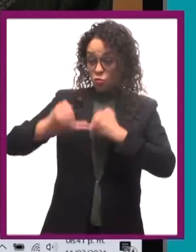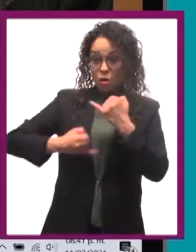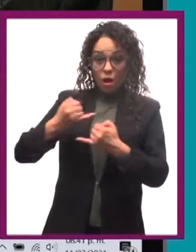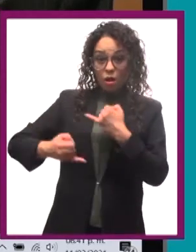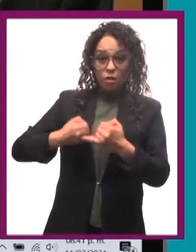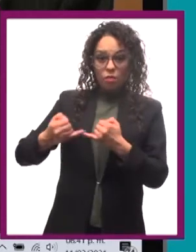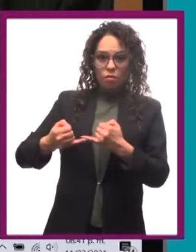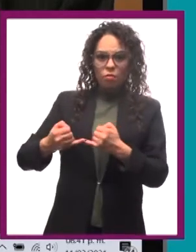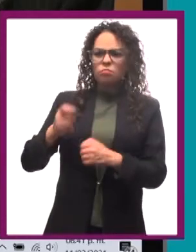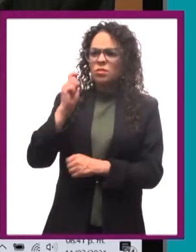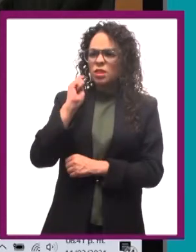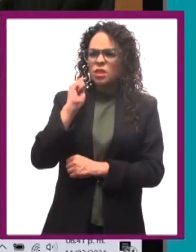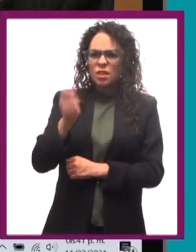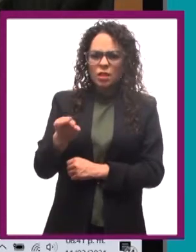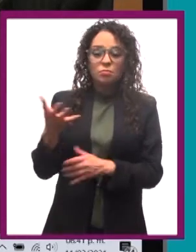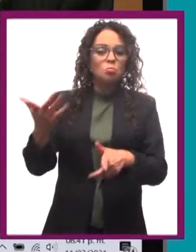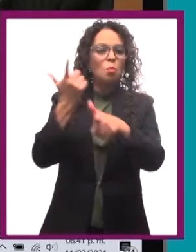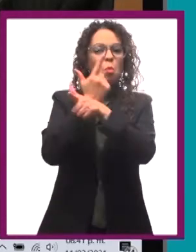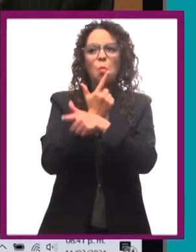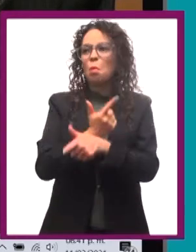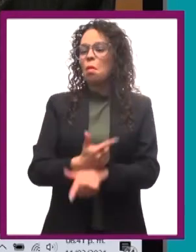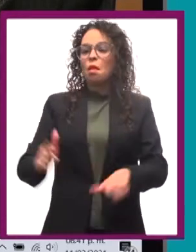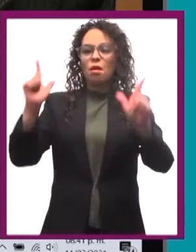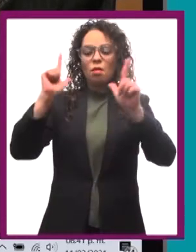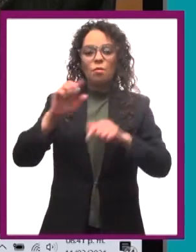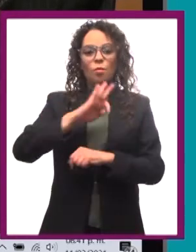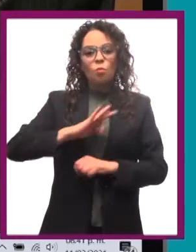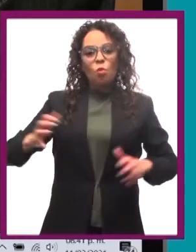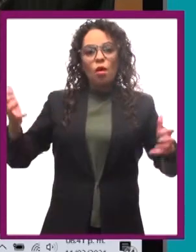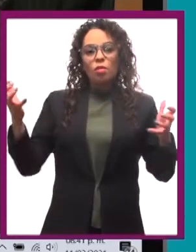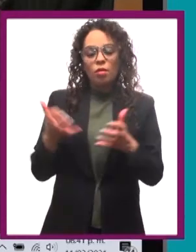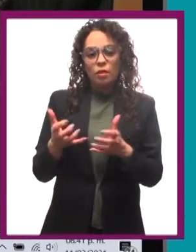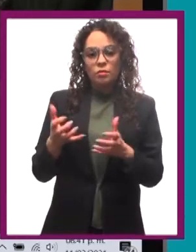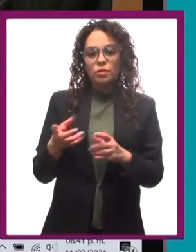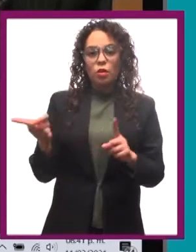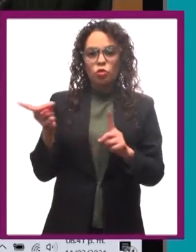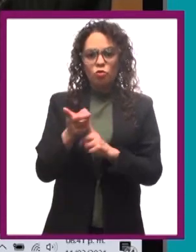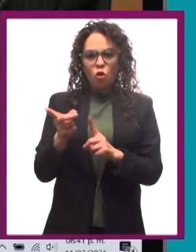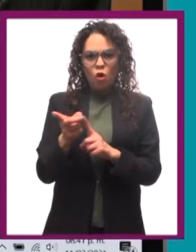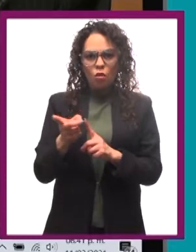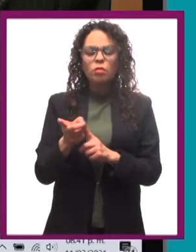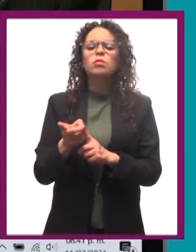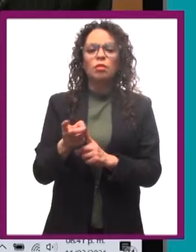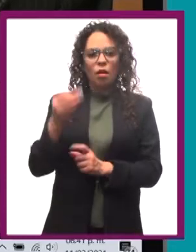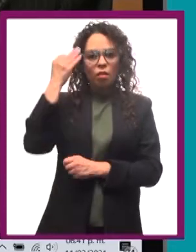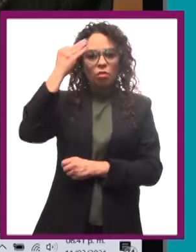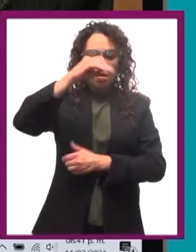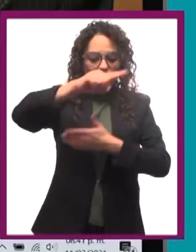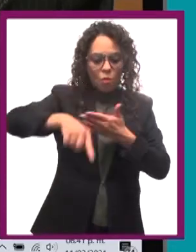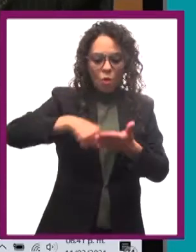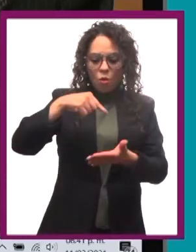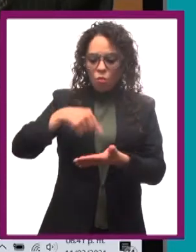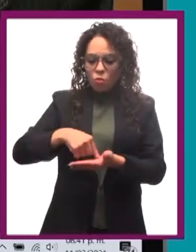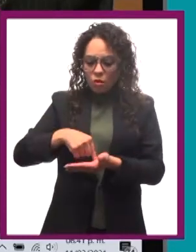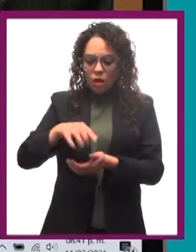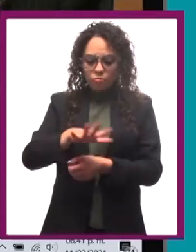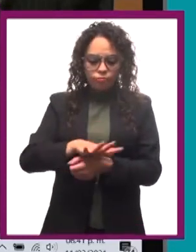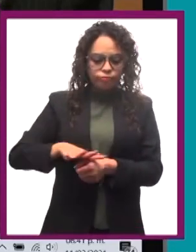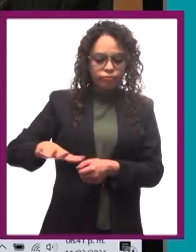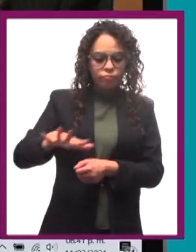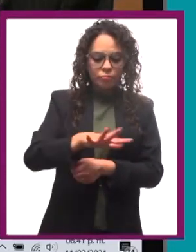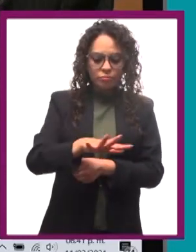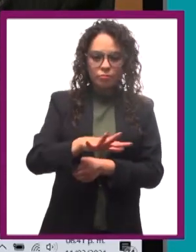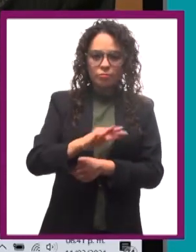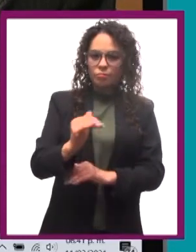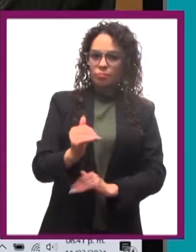El juego es una ocupación libre que se desarrolla dentro de unos límites temporales